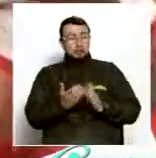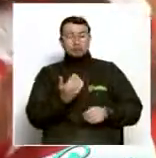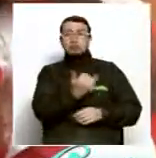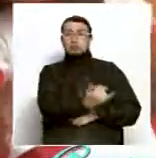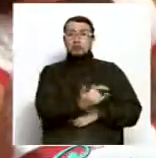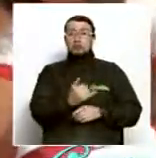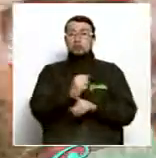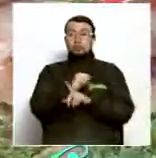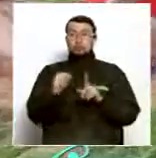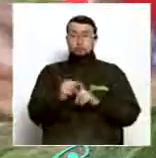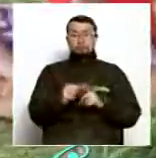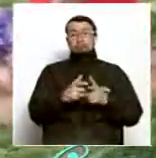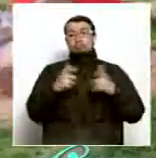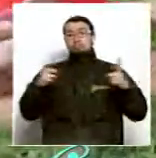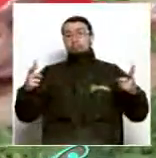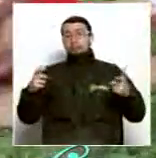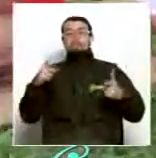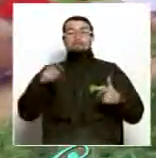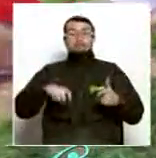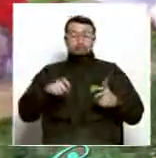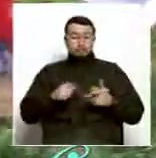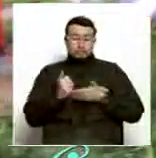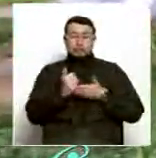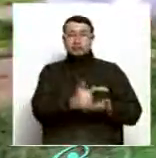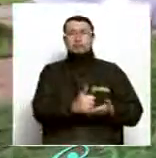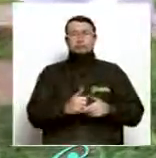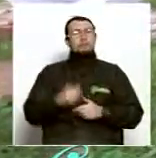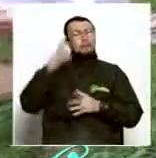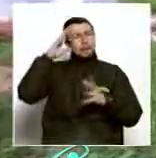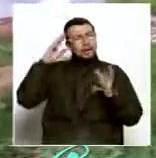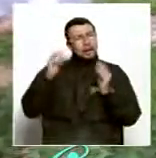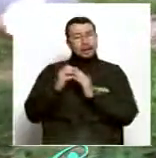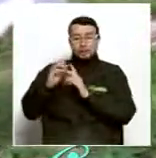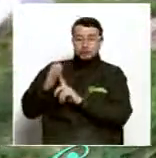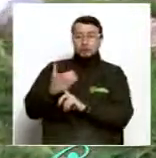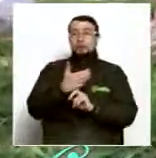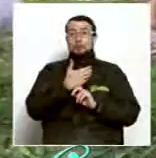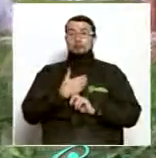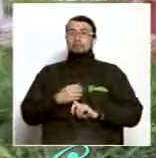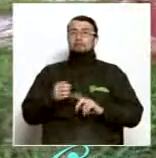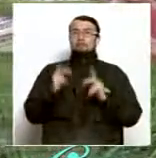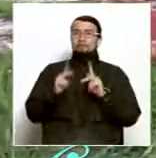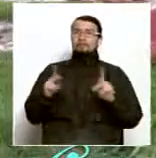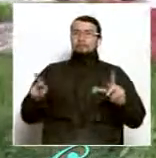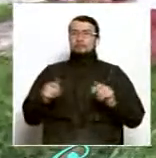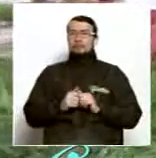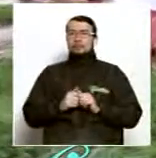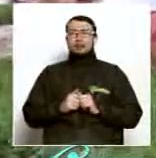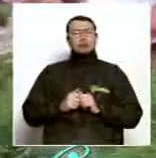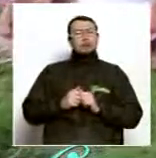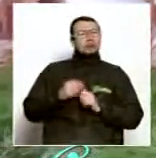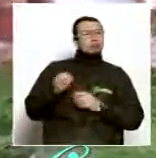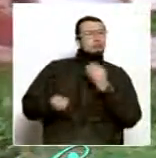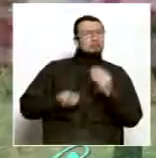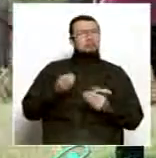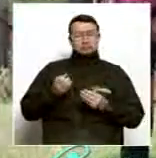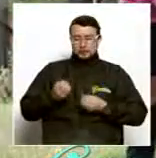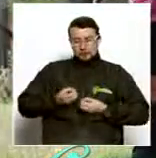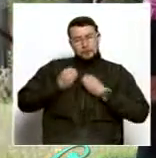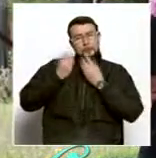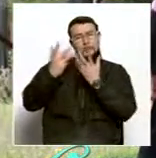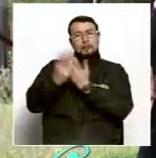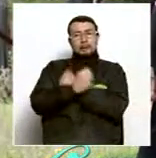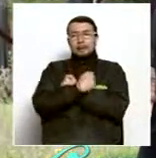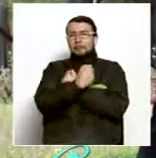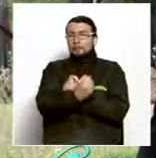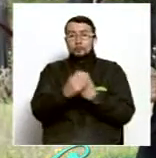sociedad armónica. Hagamos el pacto por la protección a los seres humanos, cultivando valores y amor por todas